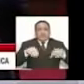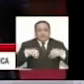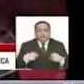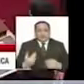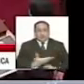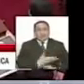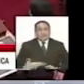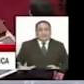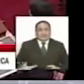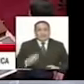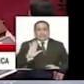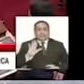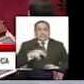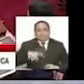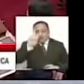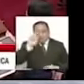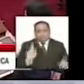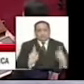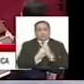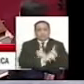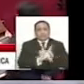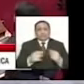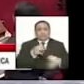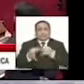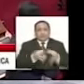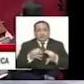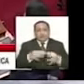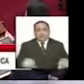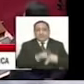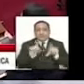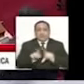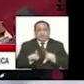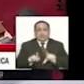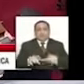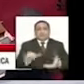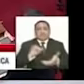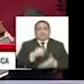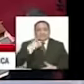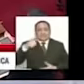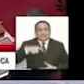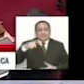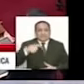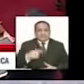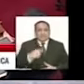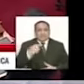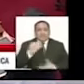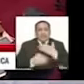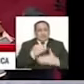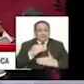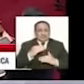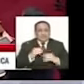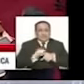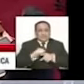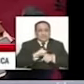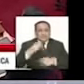eficaces para salir adelante. Por ejemplo, tú estás reconociendo esta idea de mantener